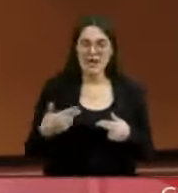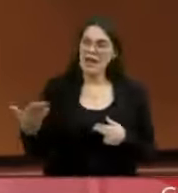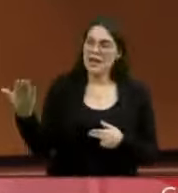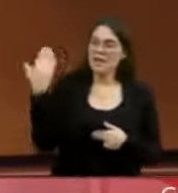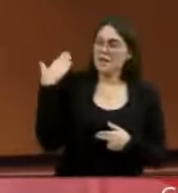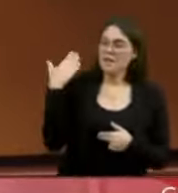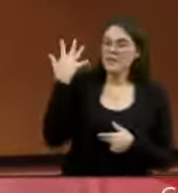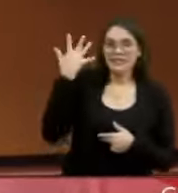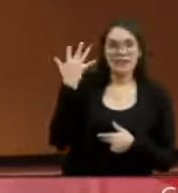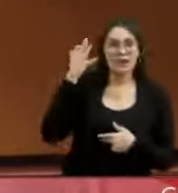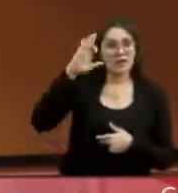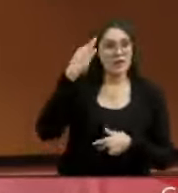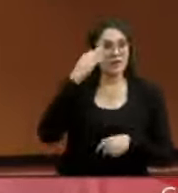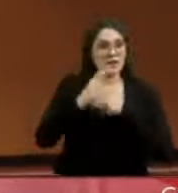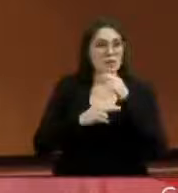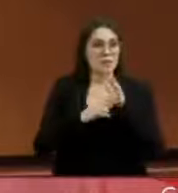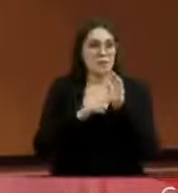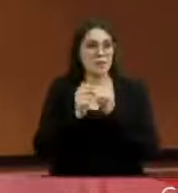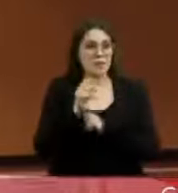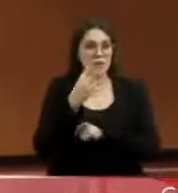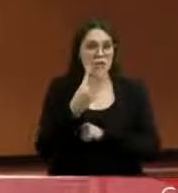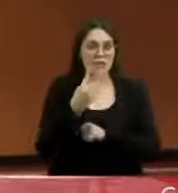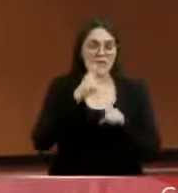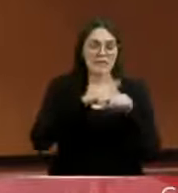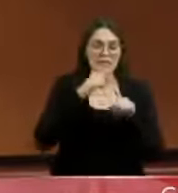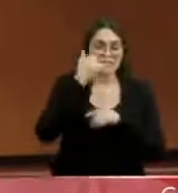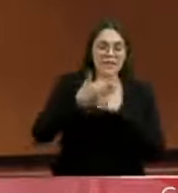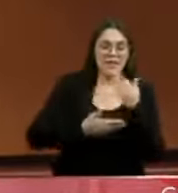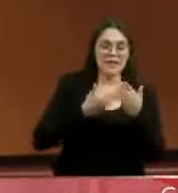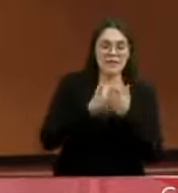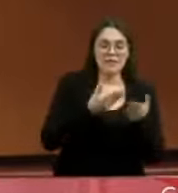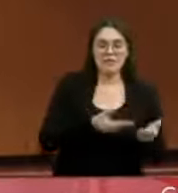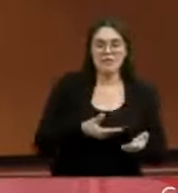este año, envió un paquete de reformas